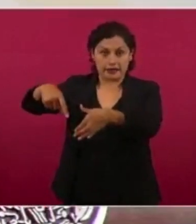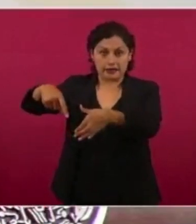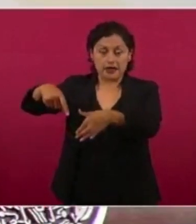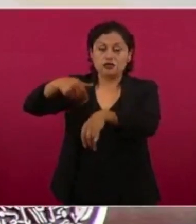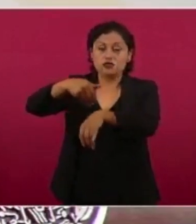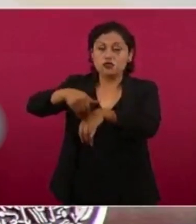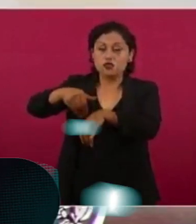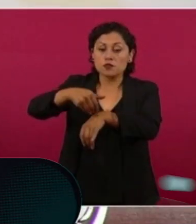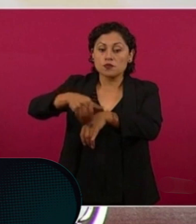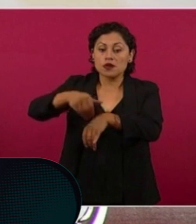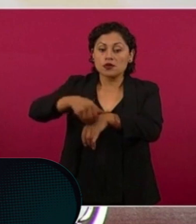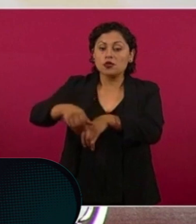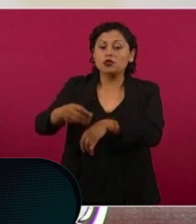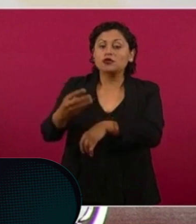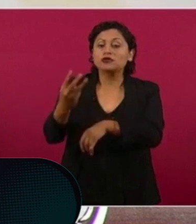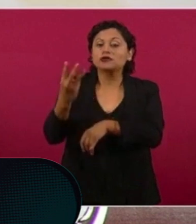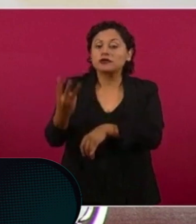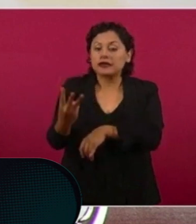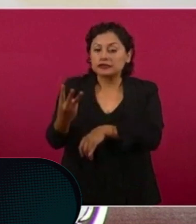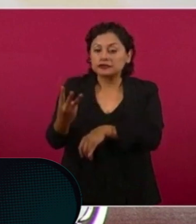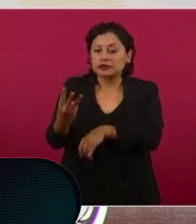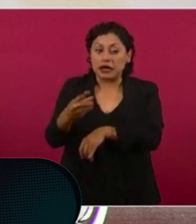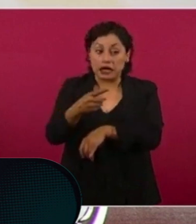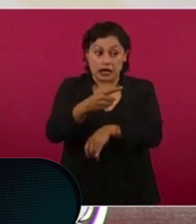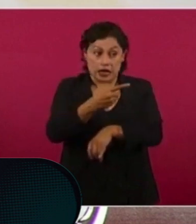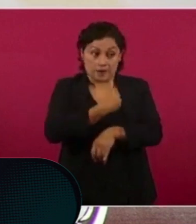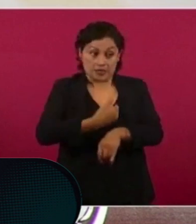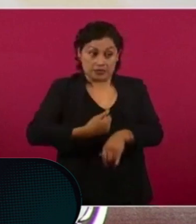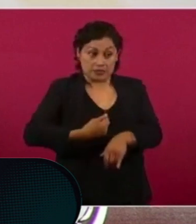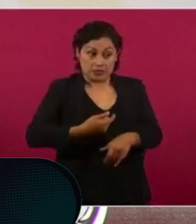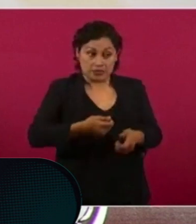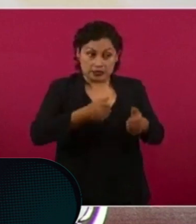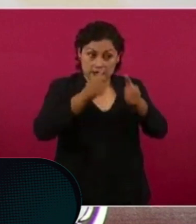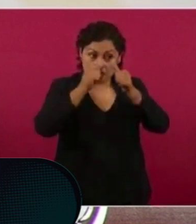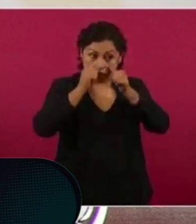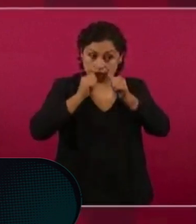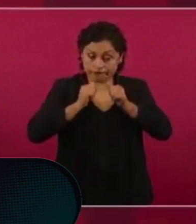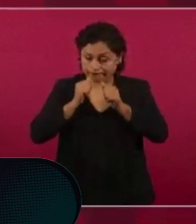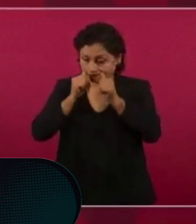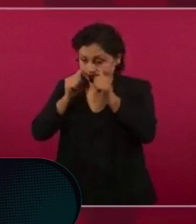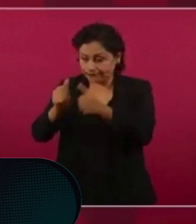3. Hay miles de